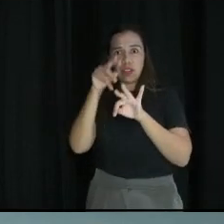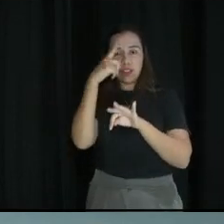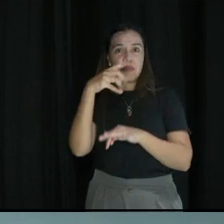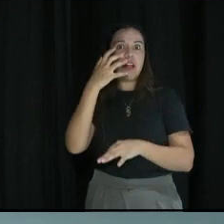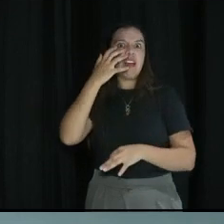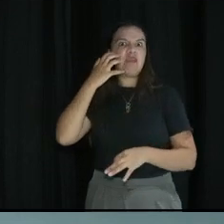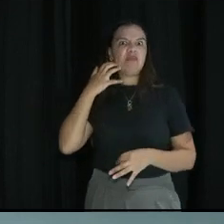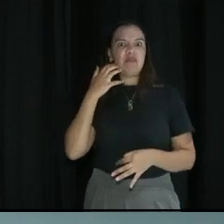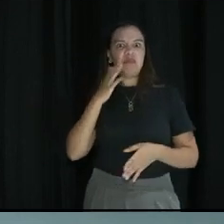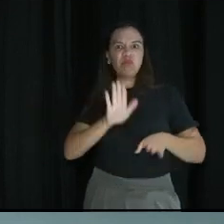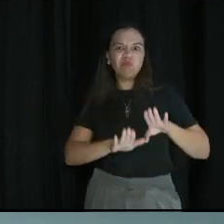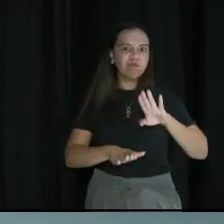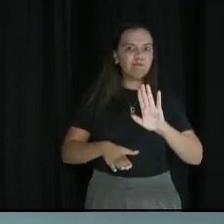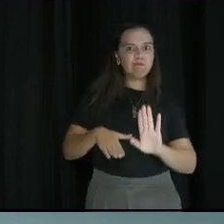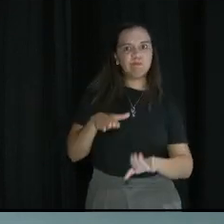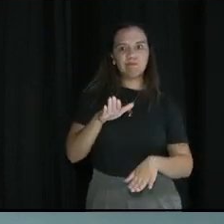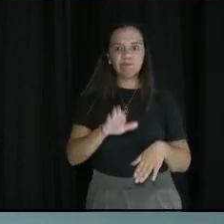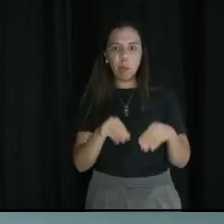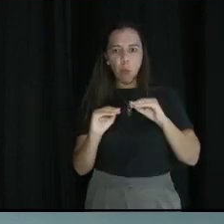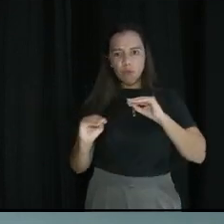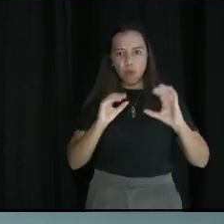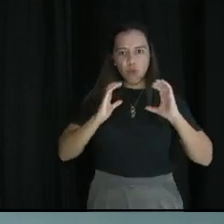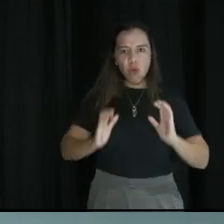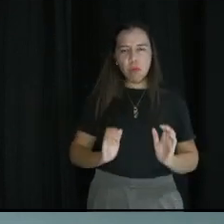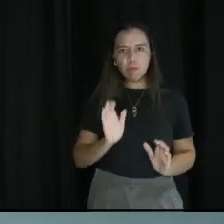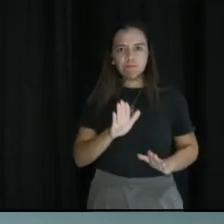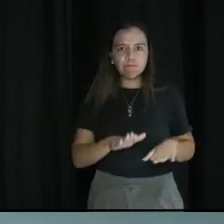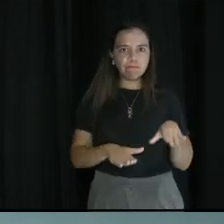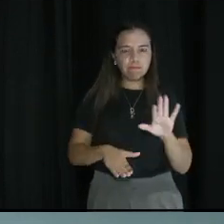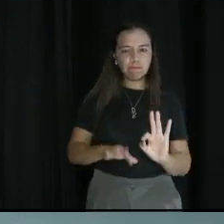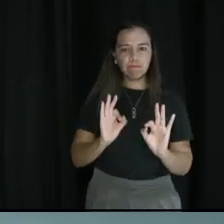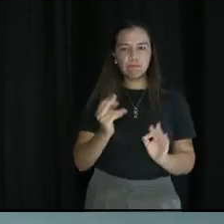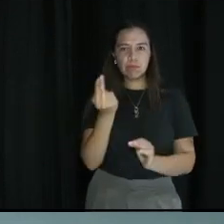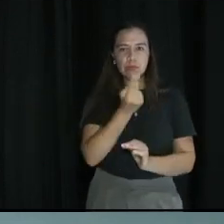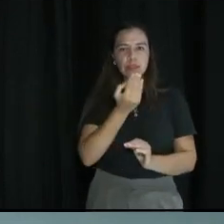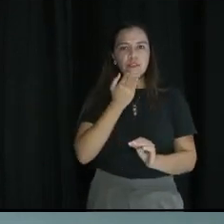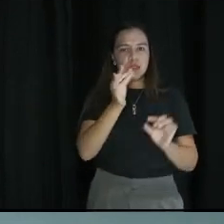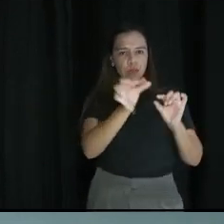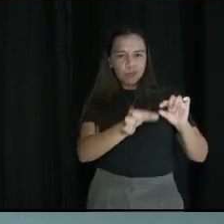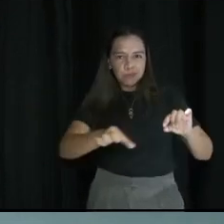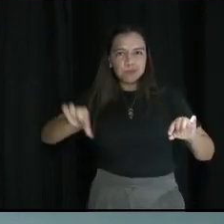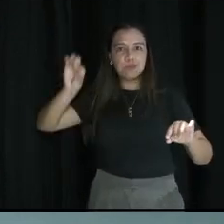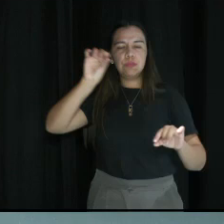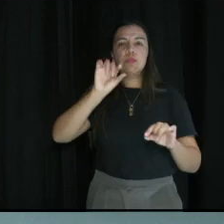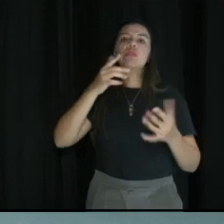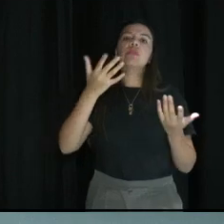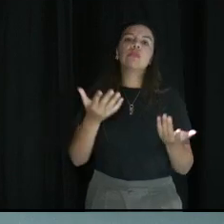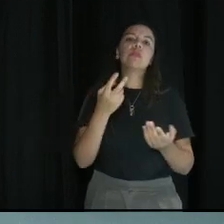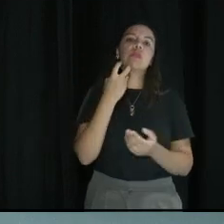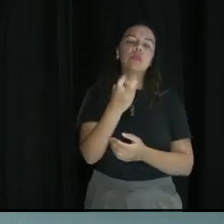un papel importante para el equilibrio y muchas otras cosas más. Entonces, bueno, básicamente